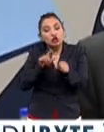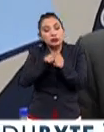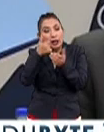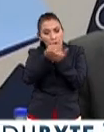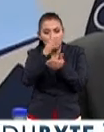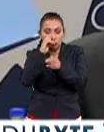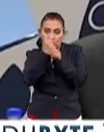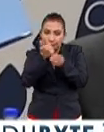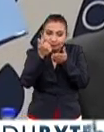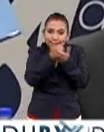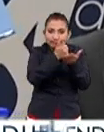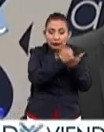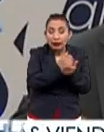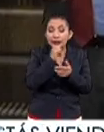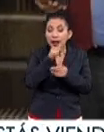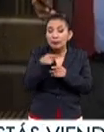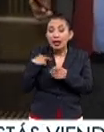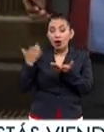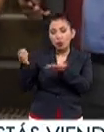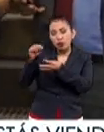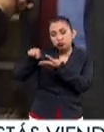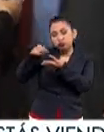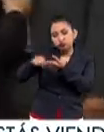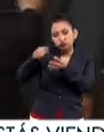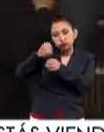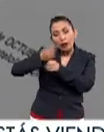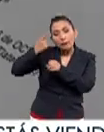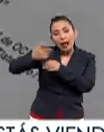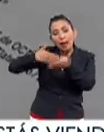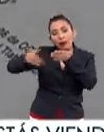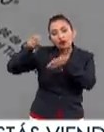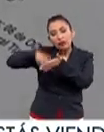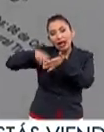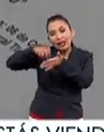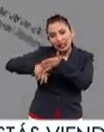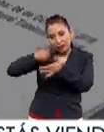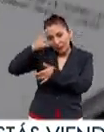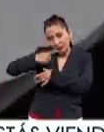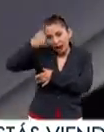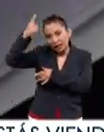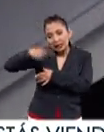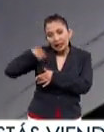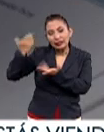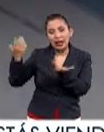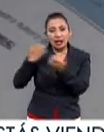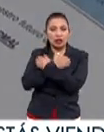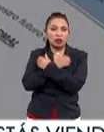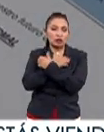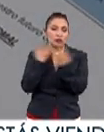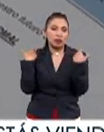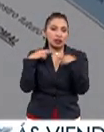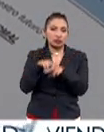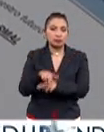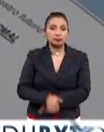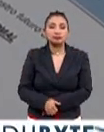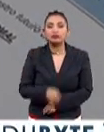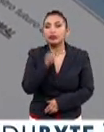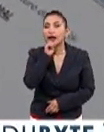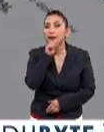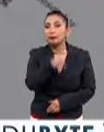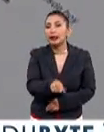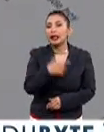socialmente responsable y establecer aspectos prácticos para modernizar y facilitar el ejercicio educativo.